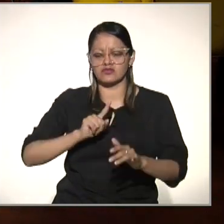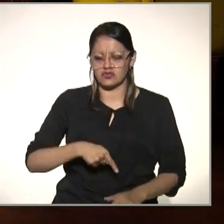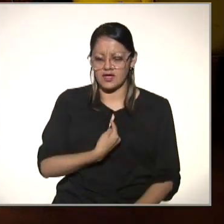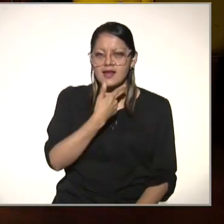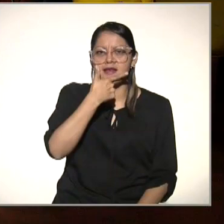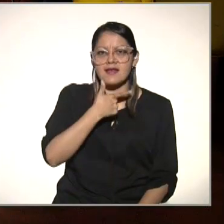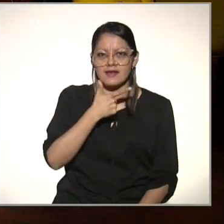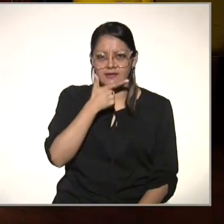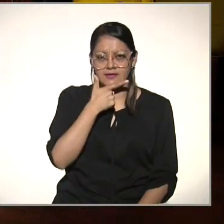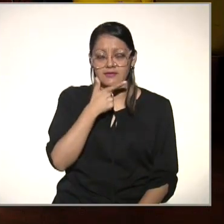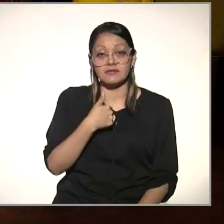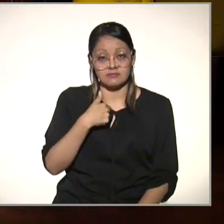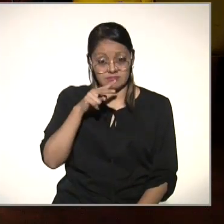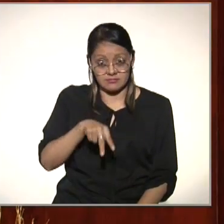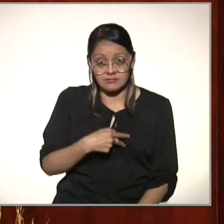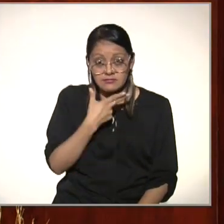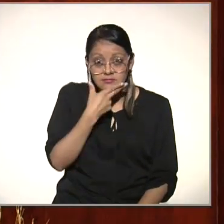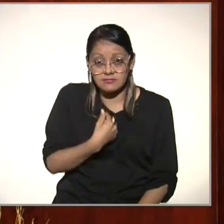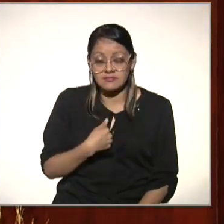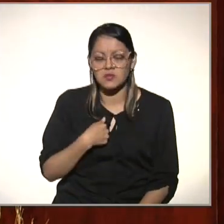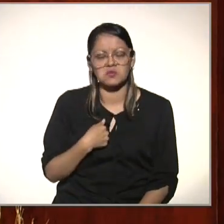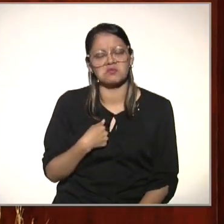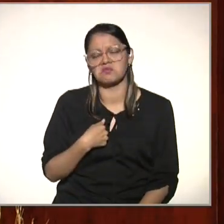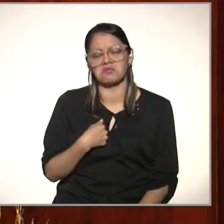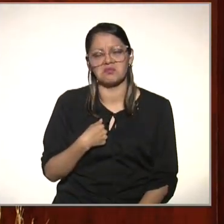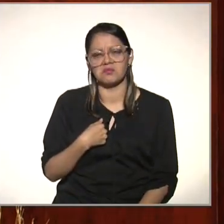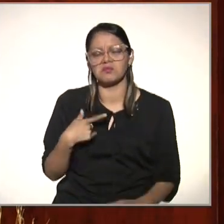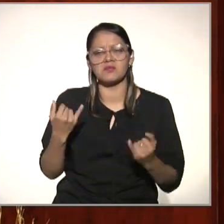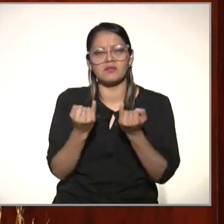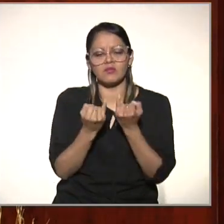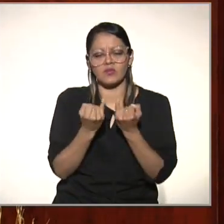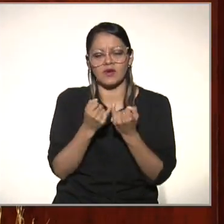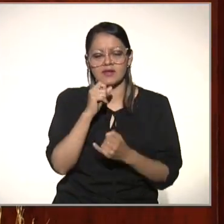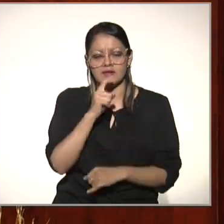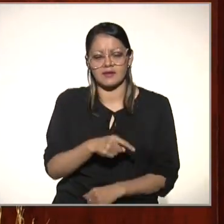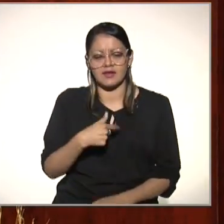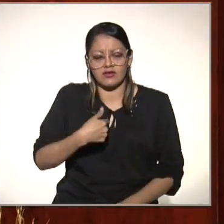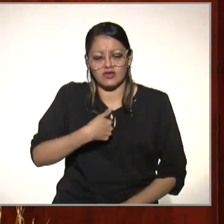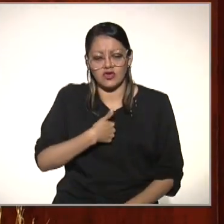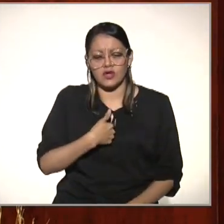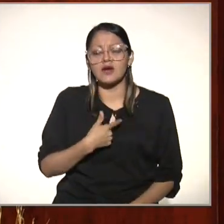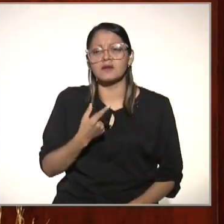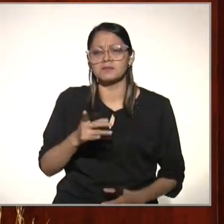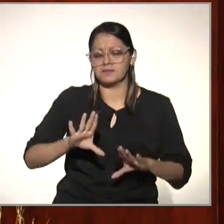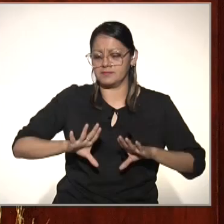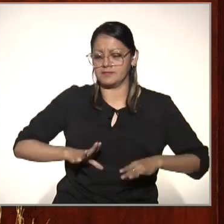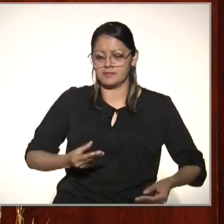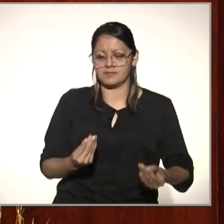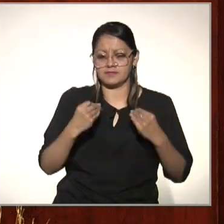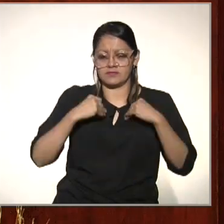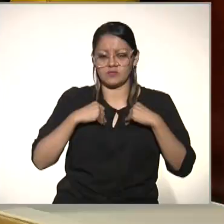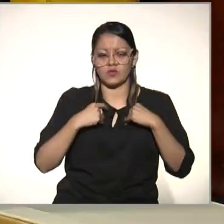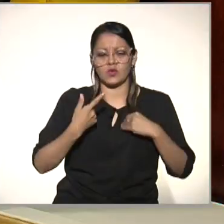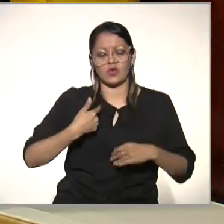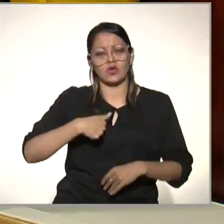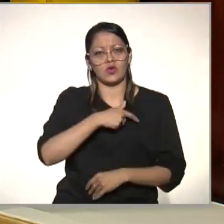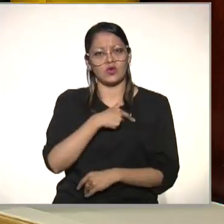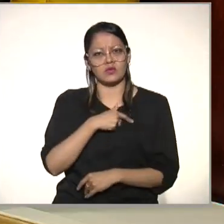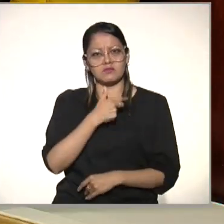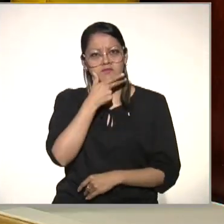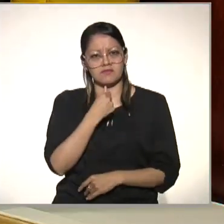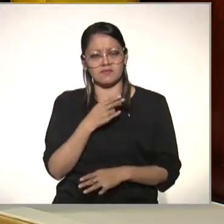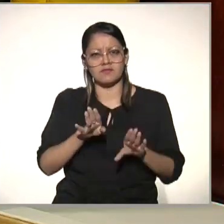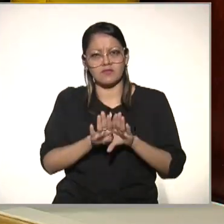lesbianas, no somos varones y no tenemos una masculinidad hegemónica las que encarnamos cierto tipo de